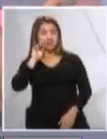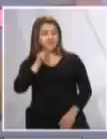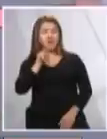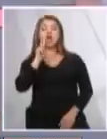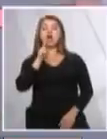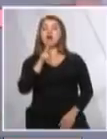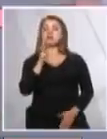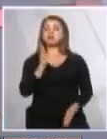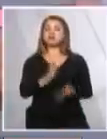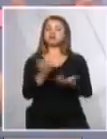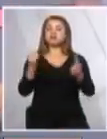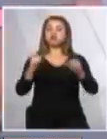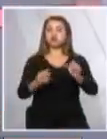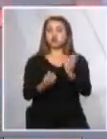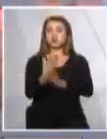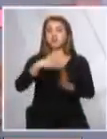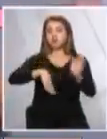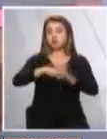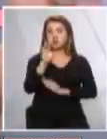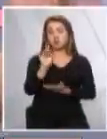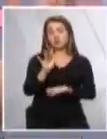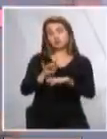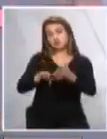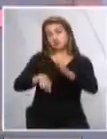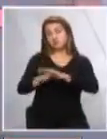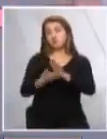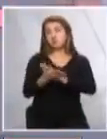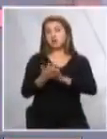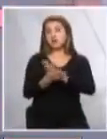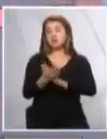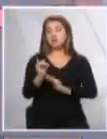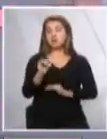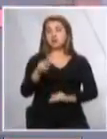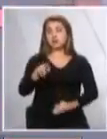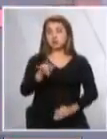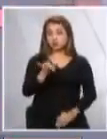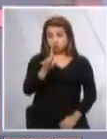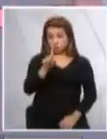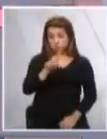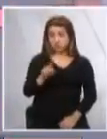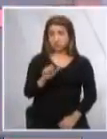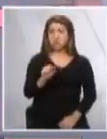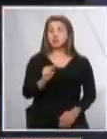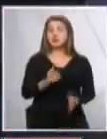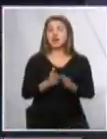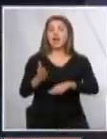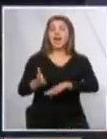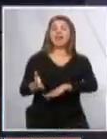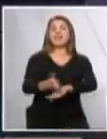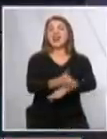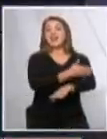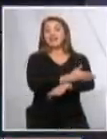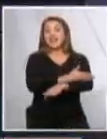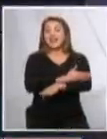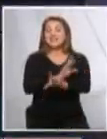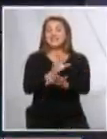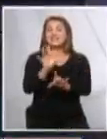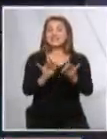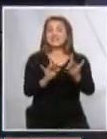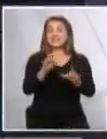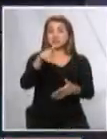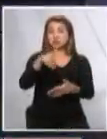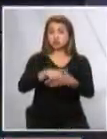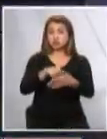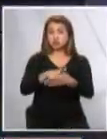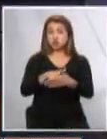por fracasar la nueva mayoría si es que tiene que recurrir a, por ejemplo, un Insulza. Que adelantar las elecciones es una idea conservadora